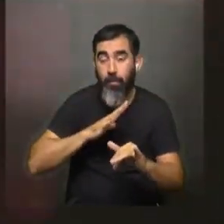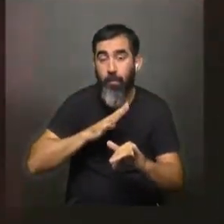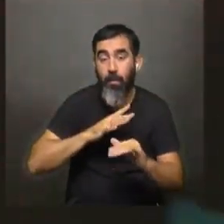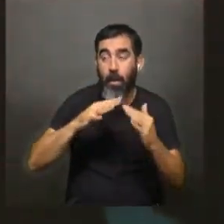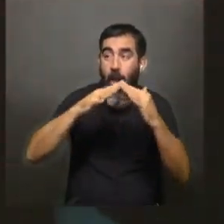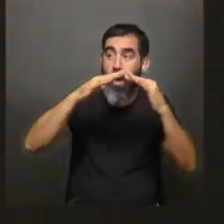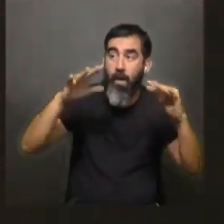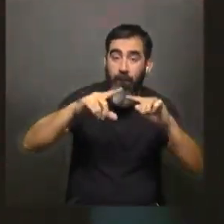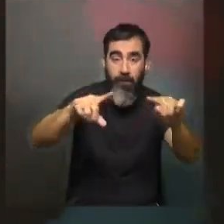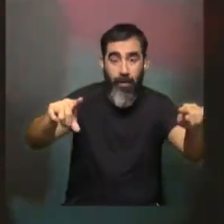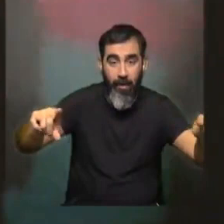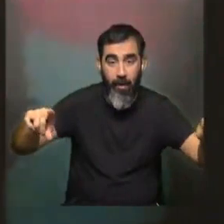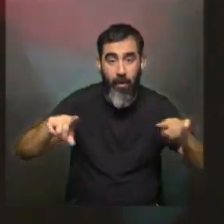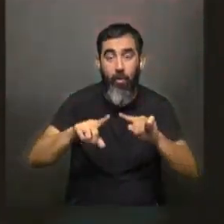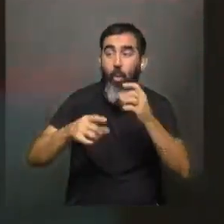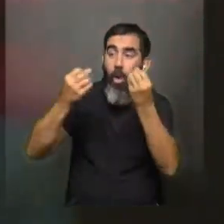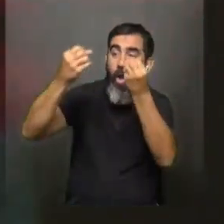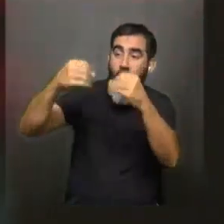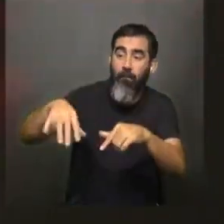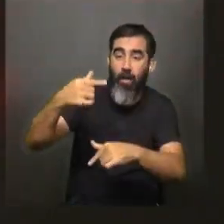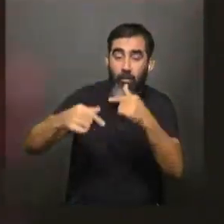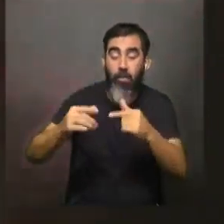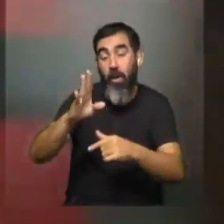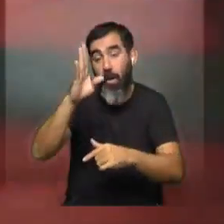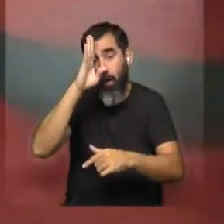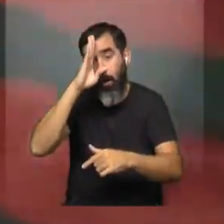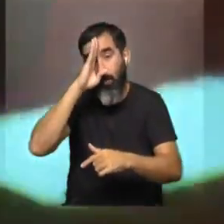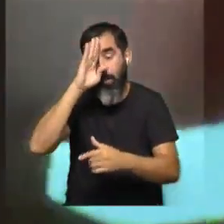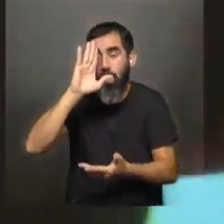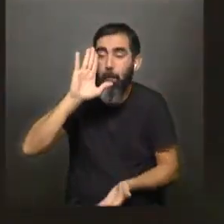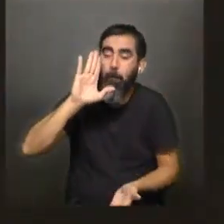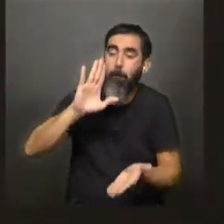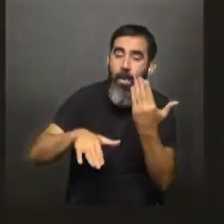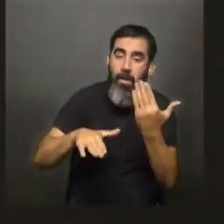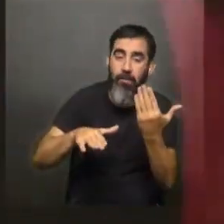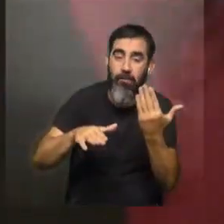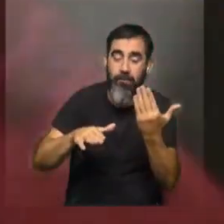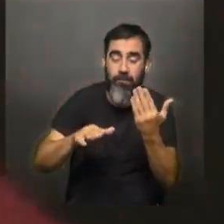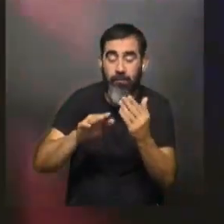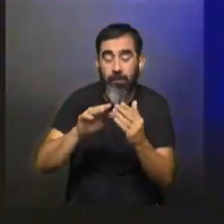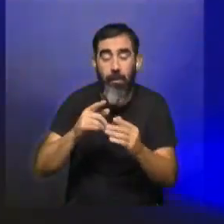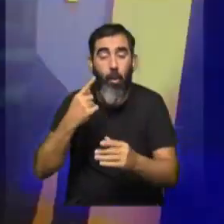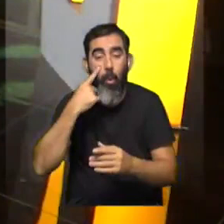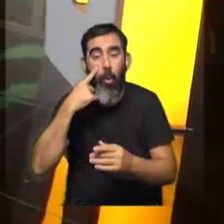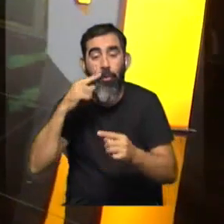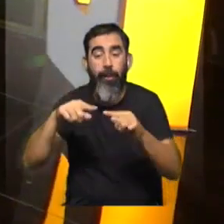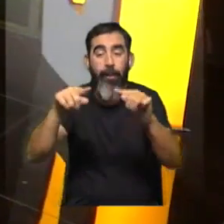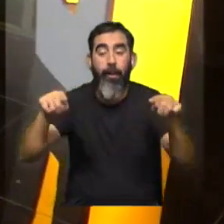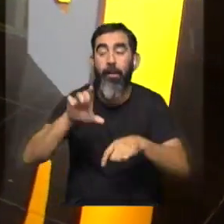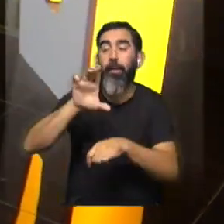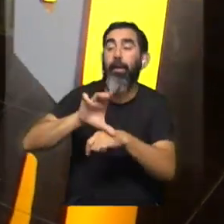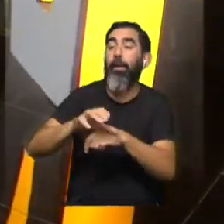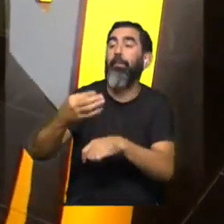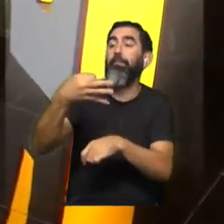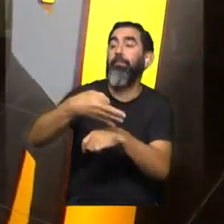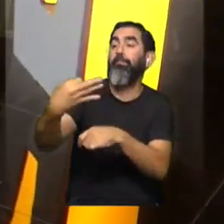las galerías abandonadas, permiten aprender mucho más de lo que uno puede conocer en un salón de clases, en una